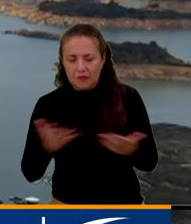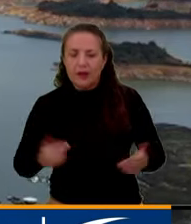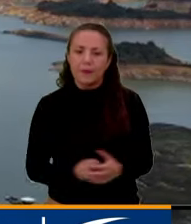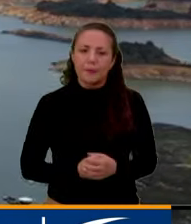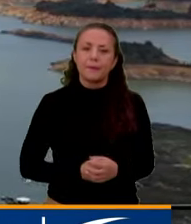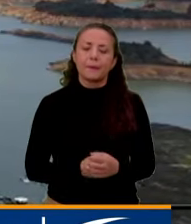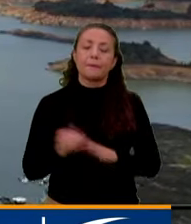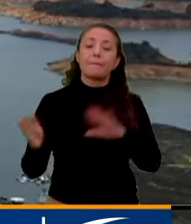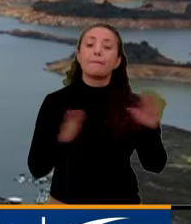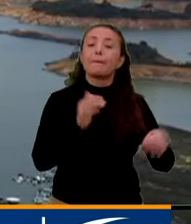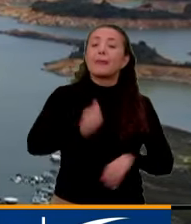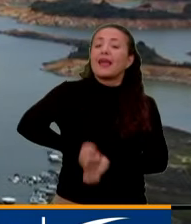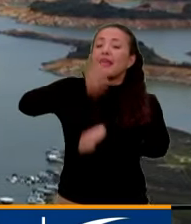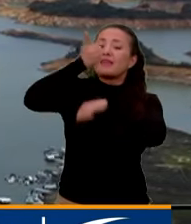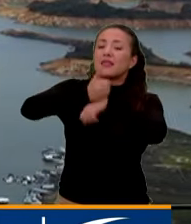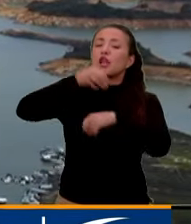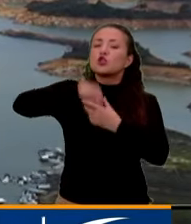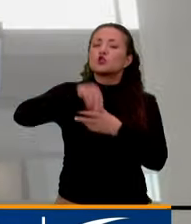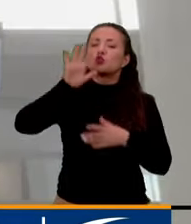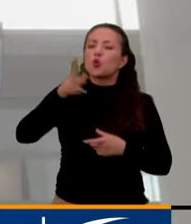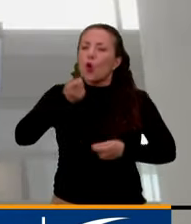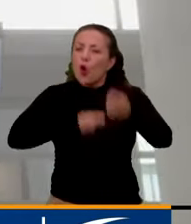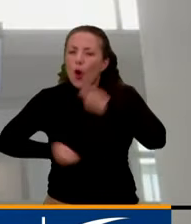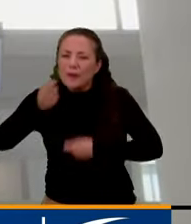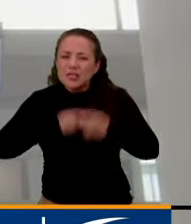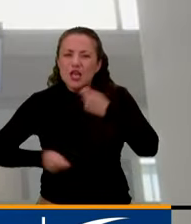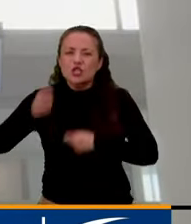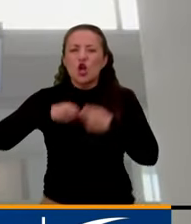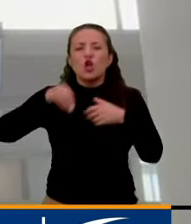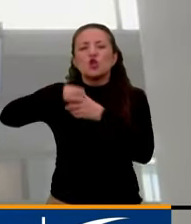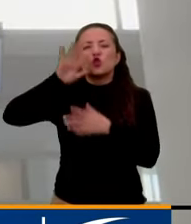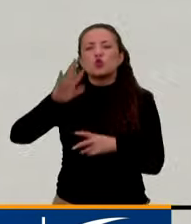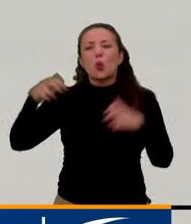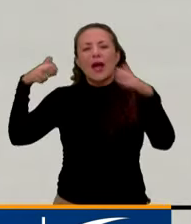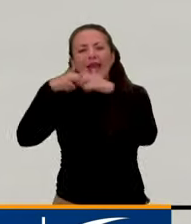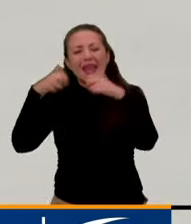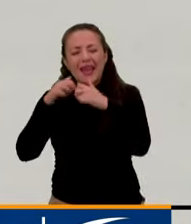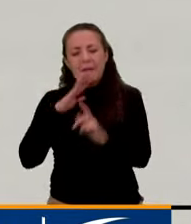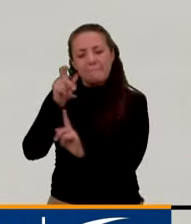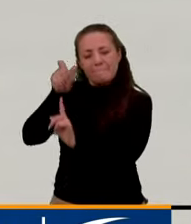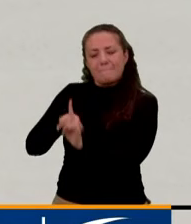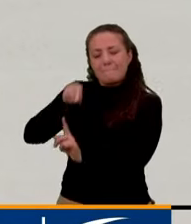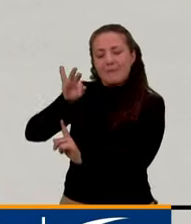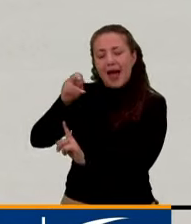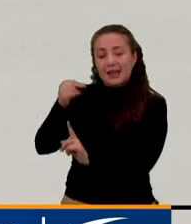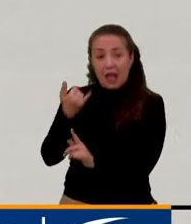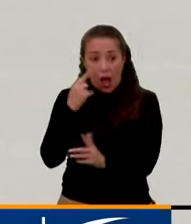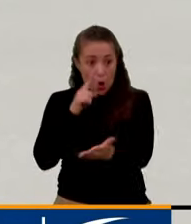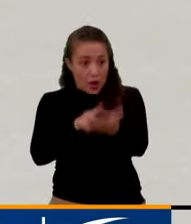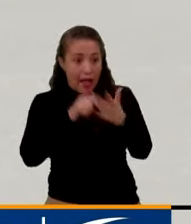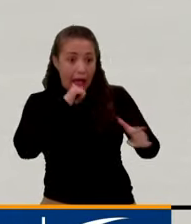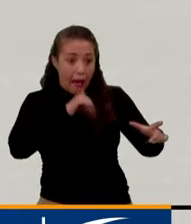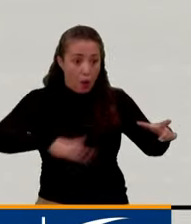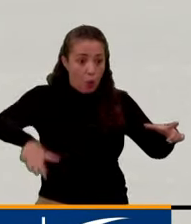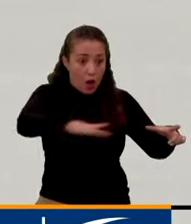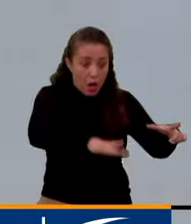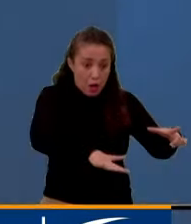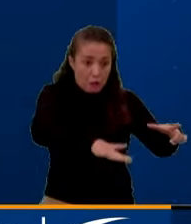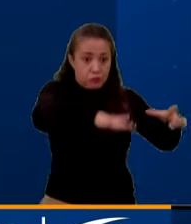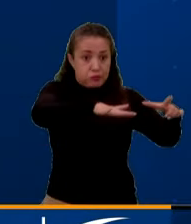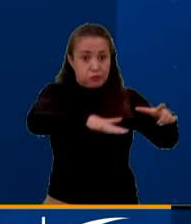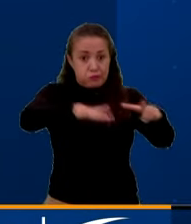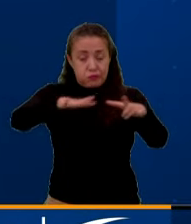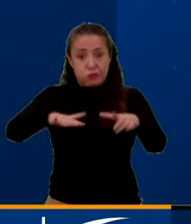la directora de la Asociación Colombiana de Comercializadores de Energía, Marta Aguilar, aunque el panorama actual en los embalses mejora con un indicador nacional